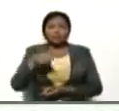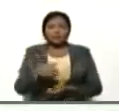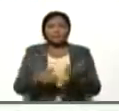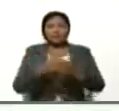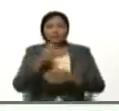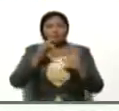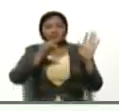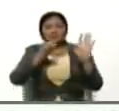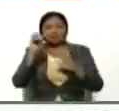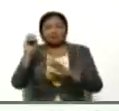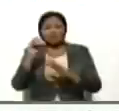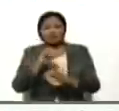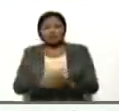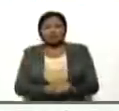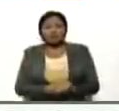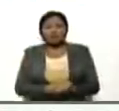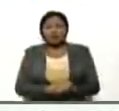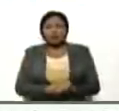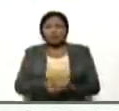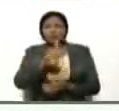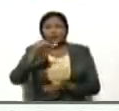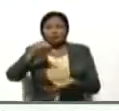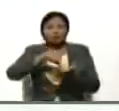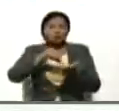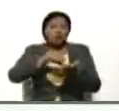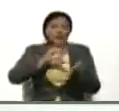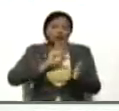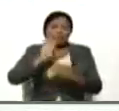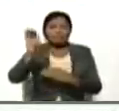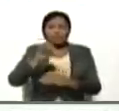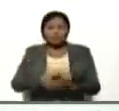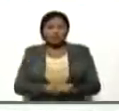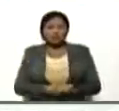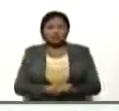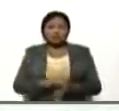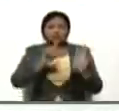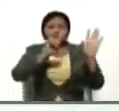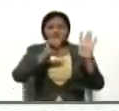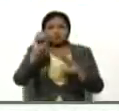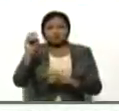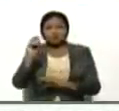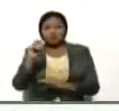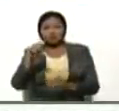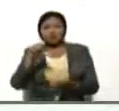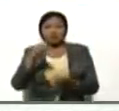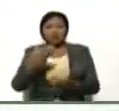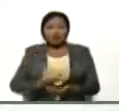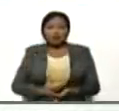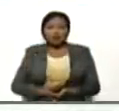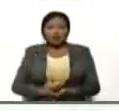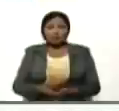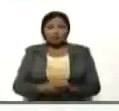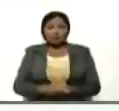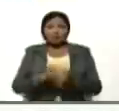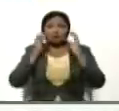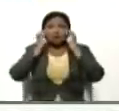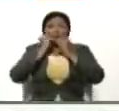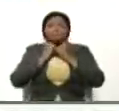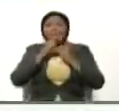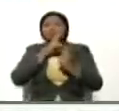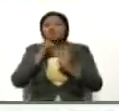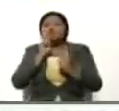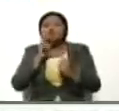de 60 ciudades del país, 60 alcaldías. Yo les pido que se quiten la mascarilla cuando lo nombren y